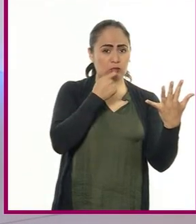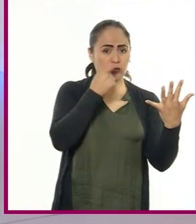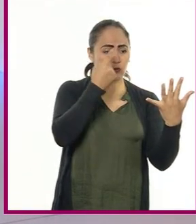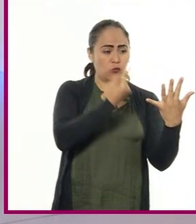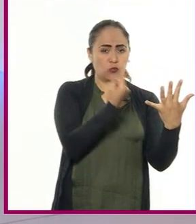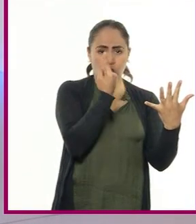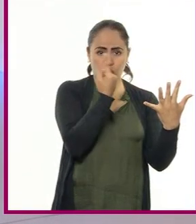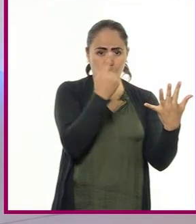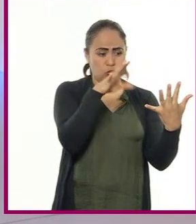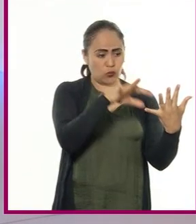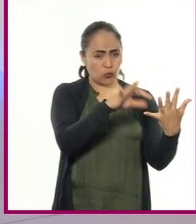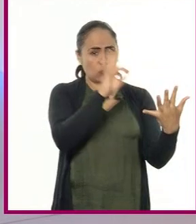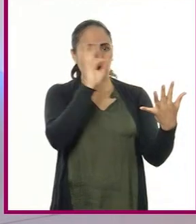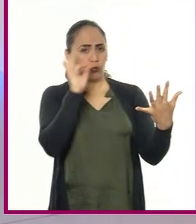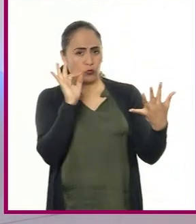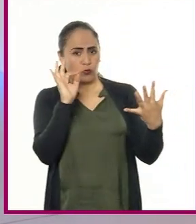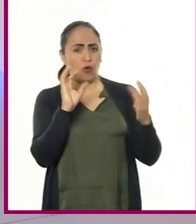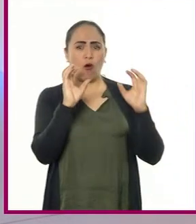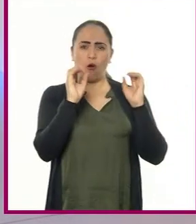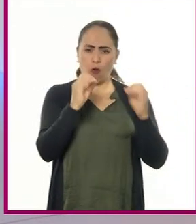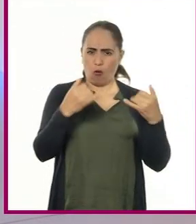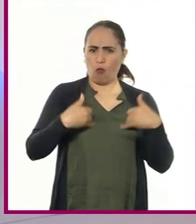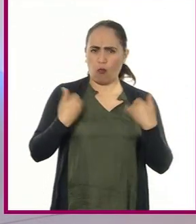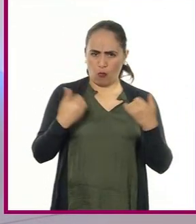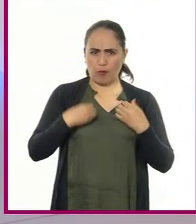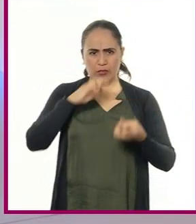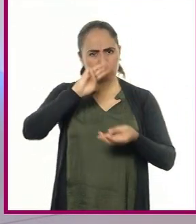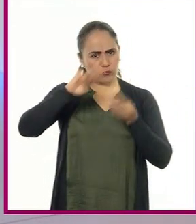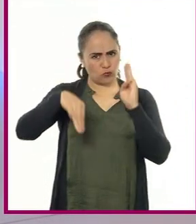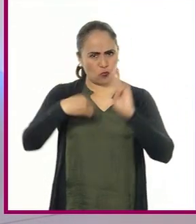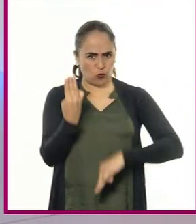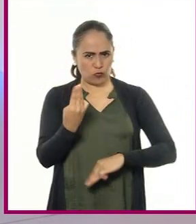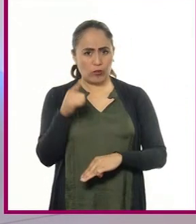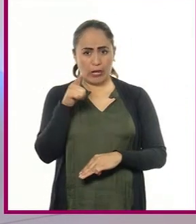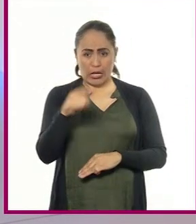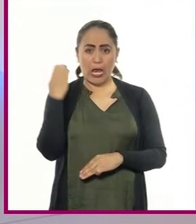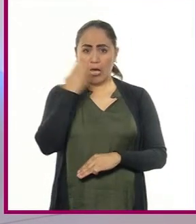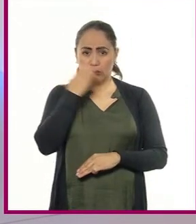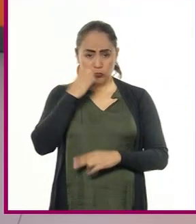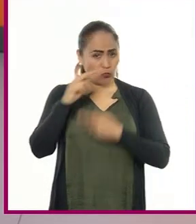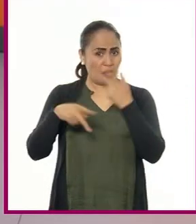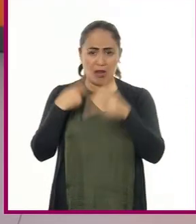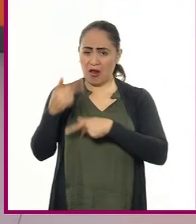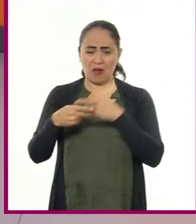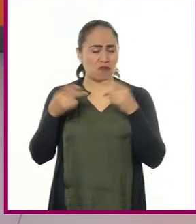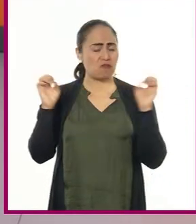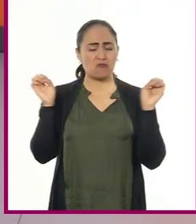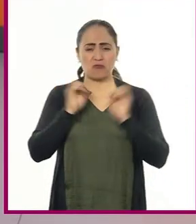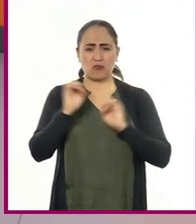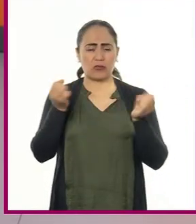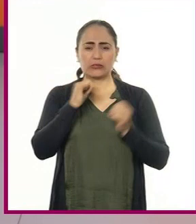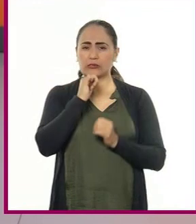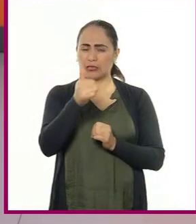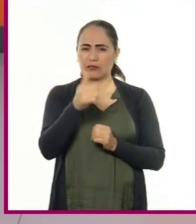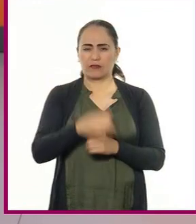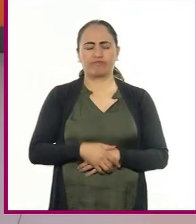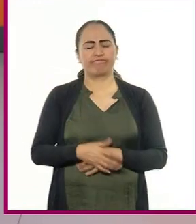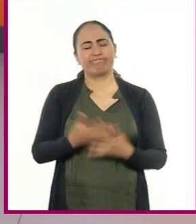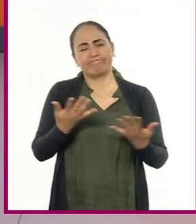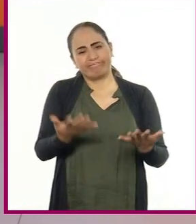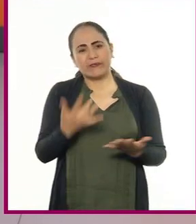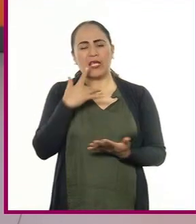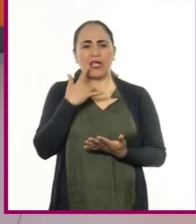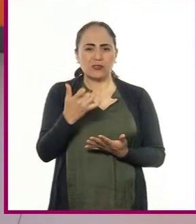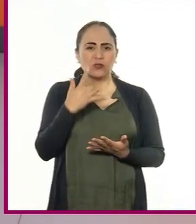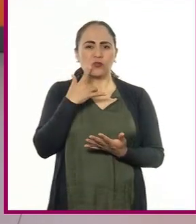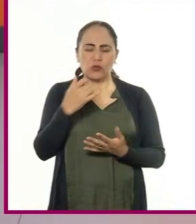niños y adolescentes o jóvenes del mundo no estaba escolarizado. A pesar de los esfuerzos realizados